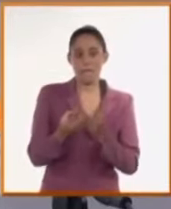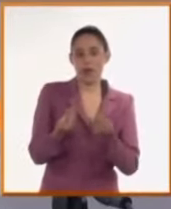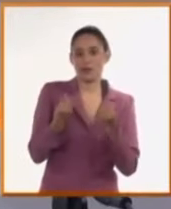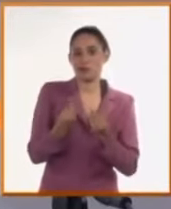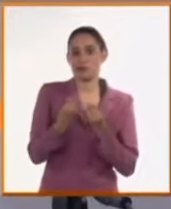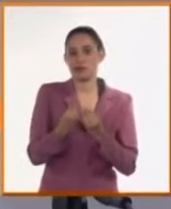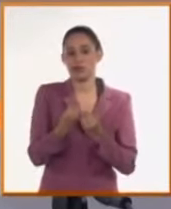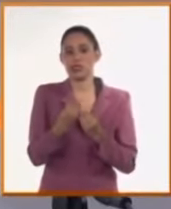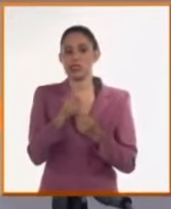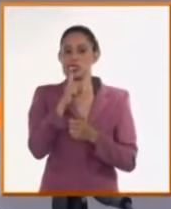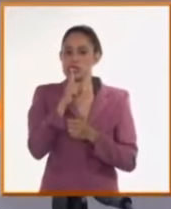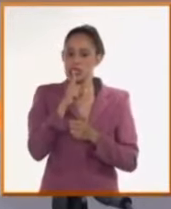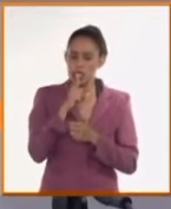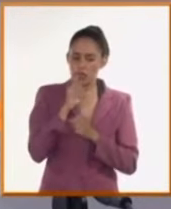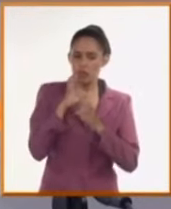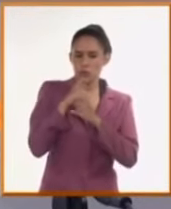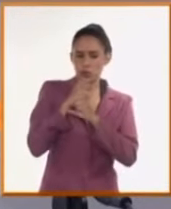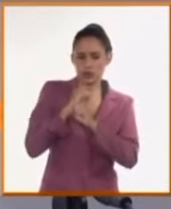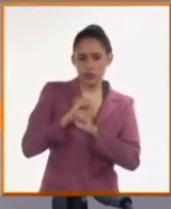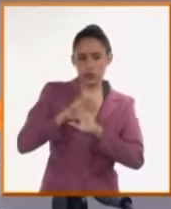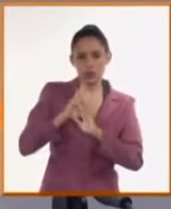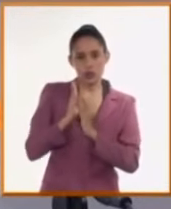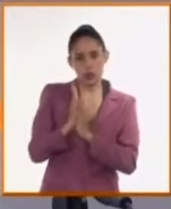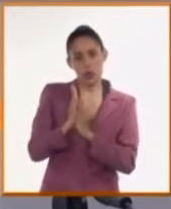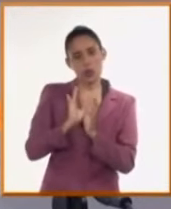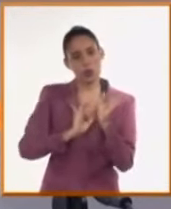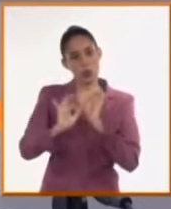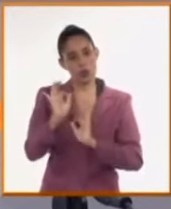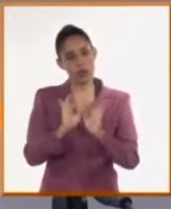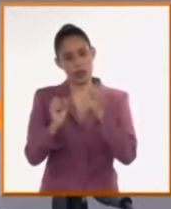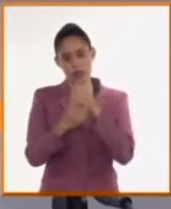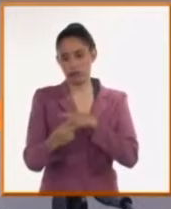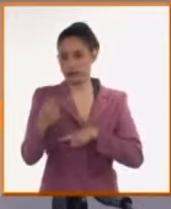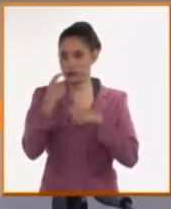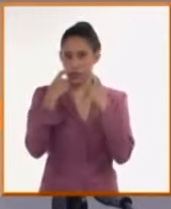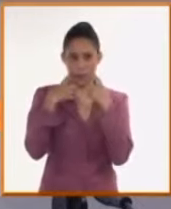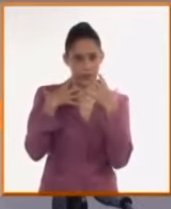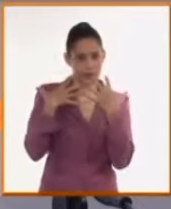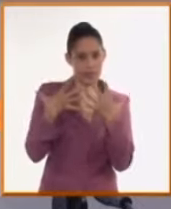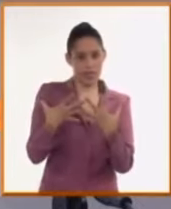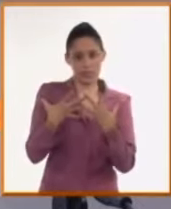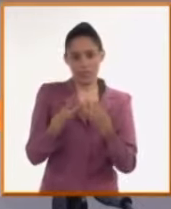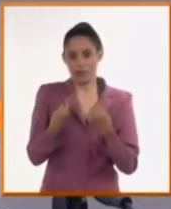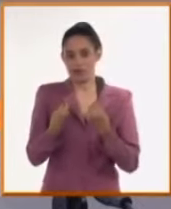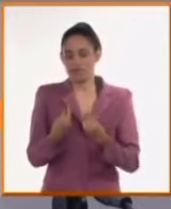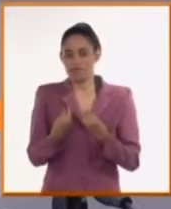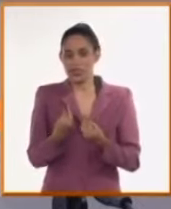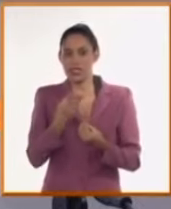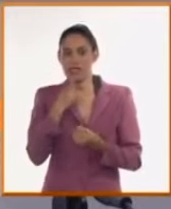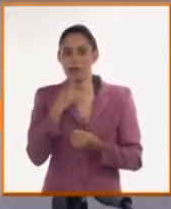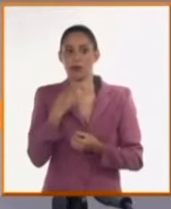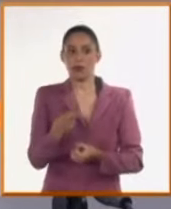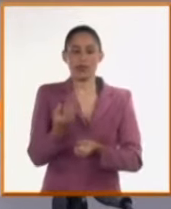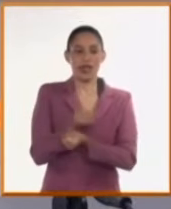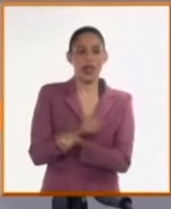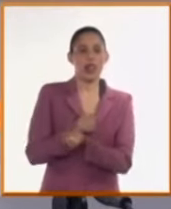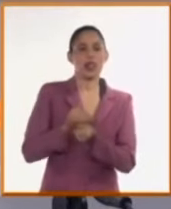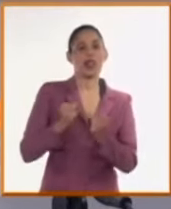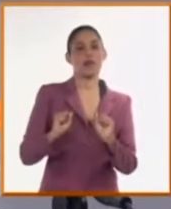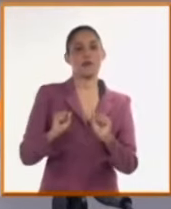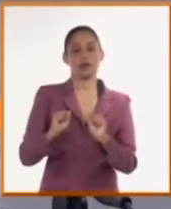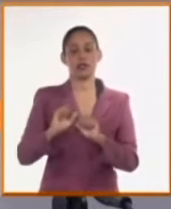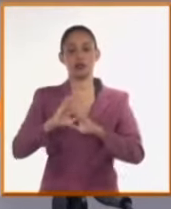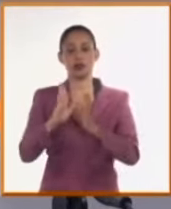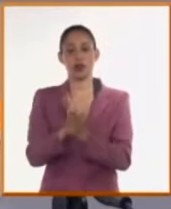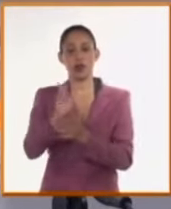calladas para tratar de protegerlos y conseguir su Liberación y preservar